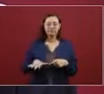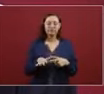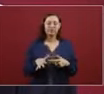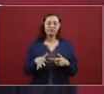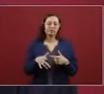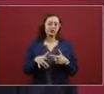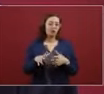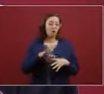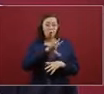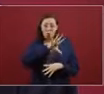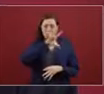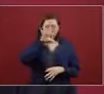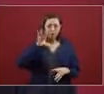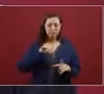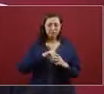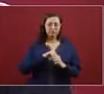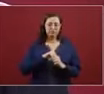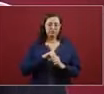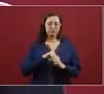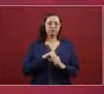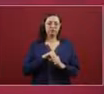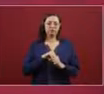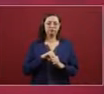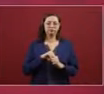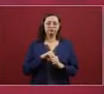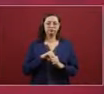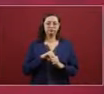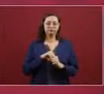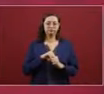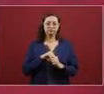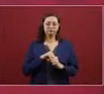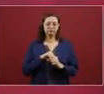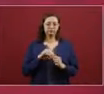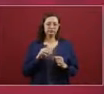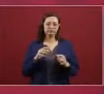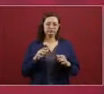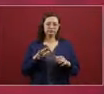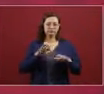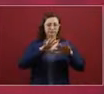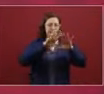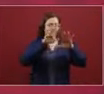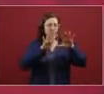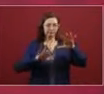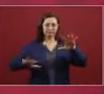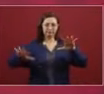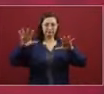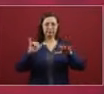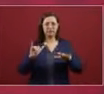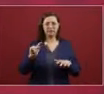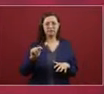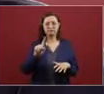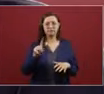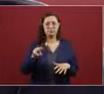por entero de toda la región del Istmo de Tehuantepec.